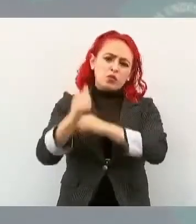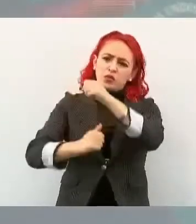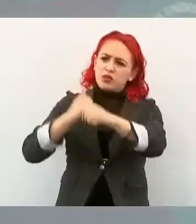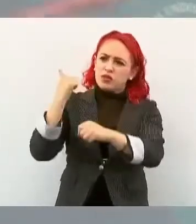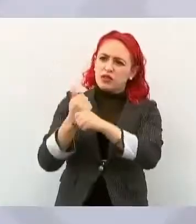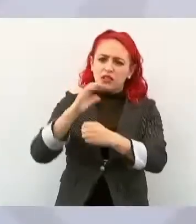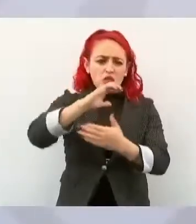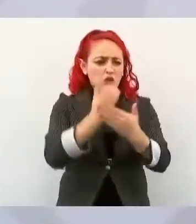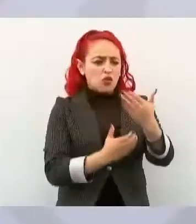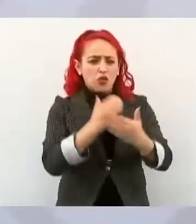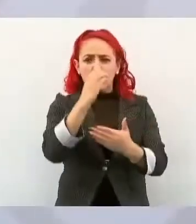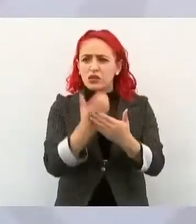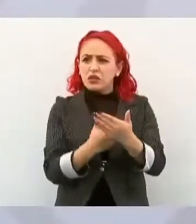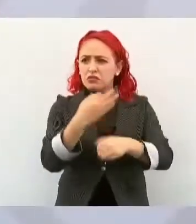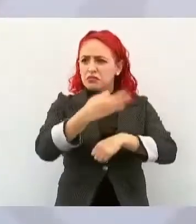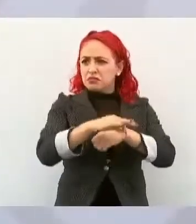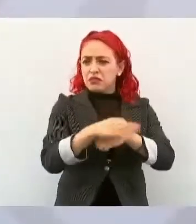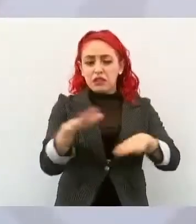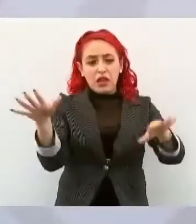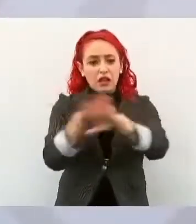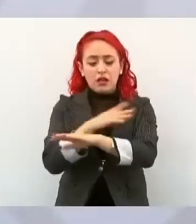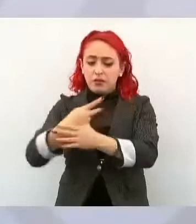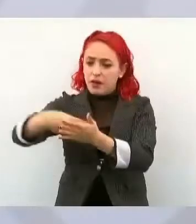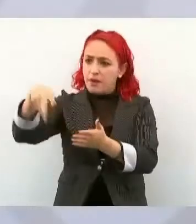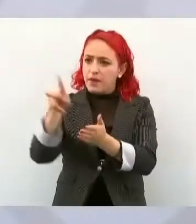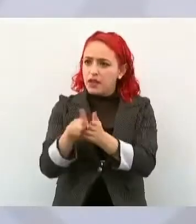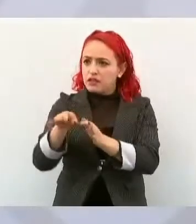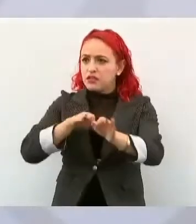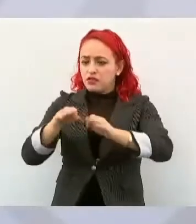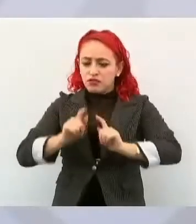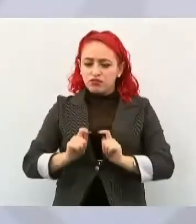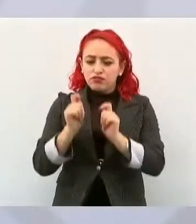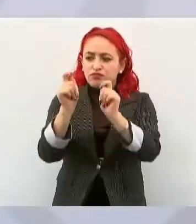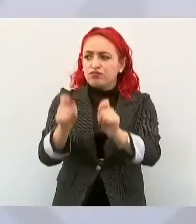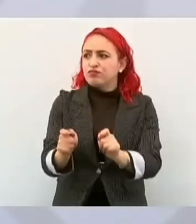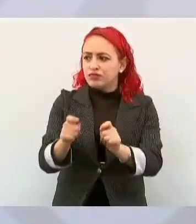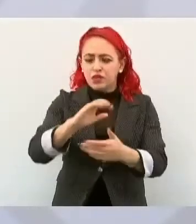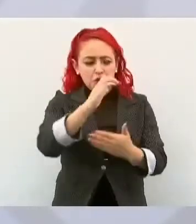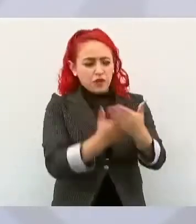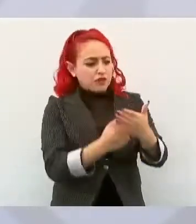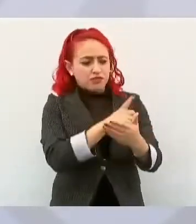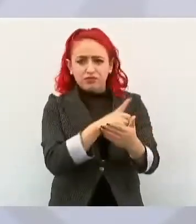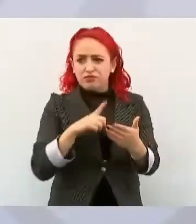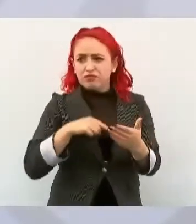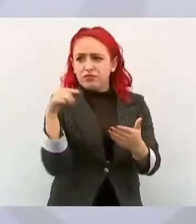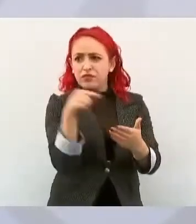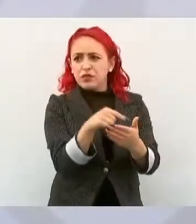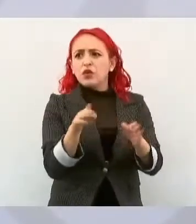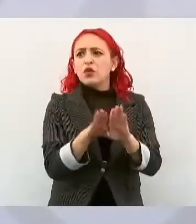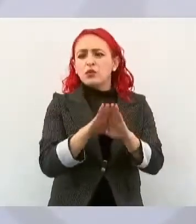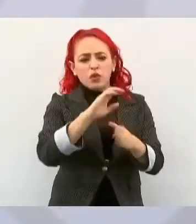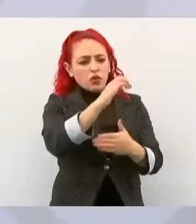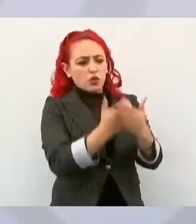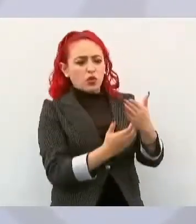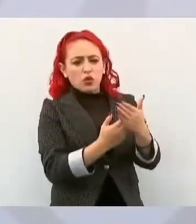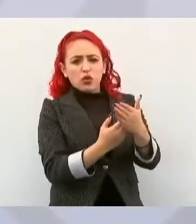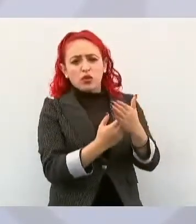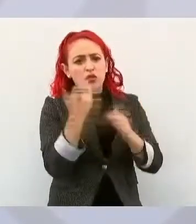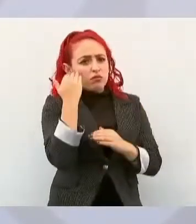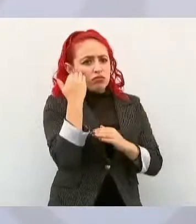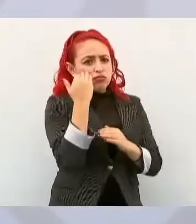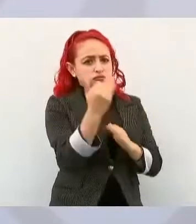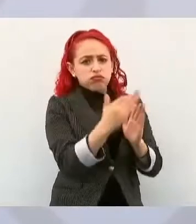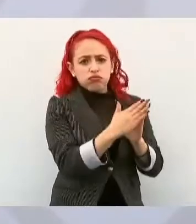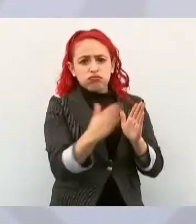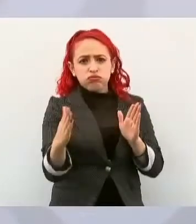años contratos eventuales. Estos contratos que deberían de ser, como su nombre lo dice, por un tiempo hasta